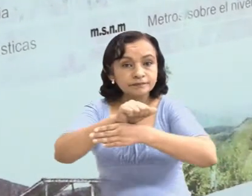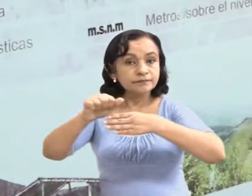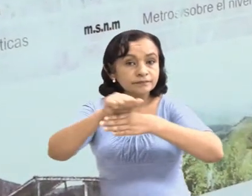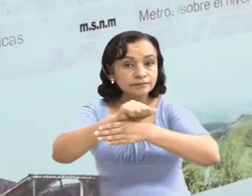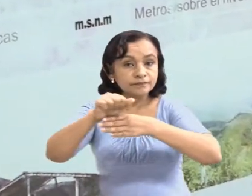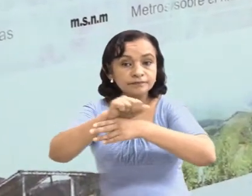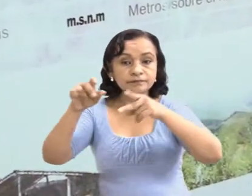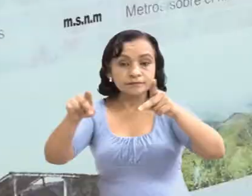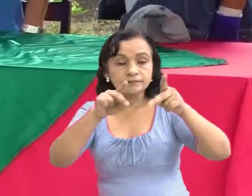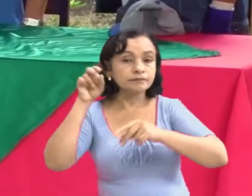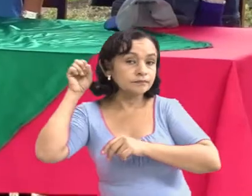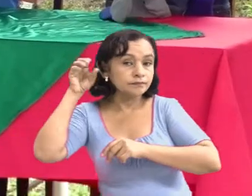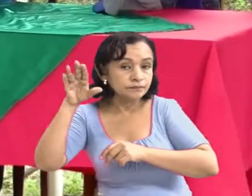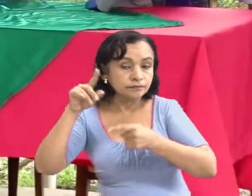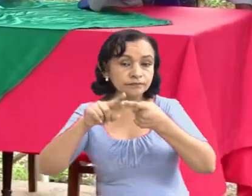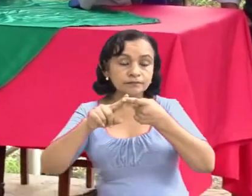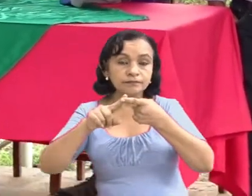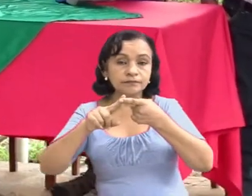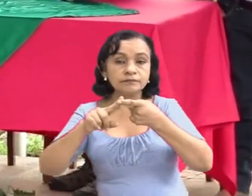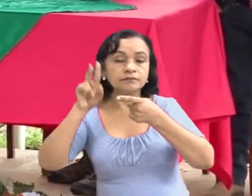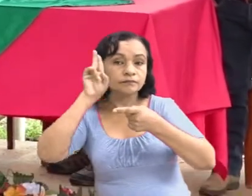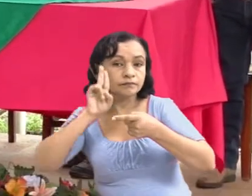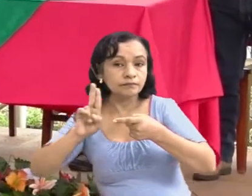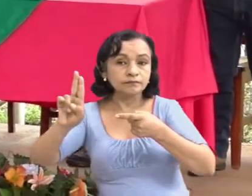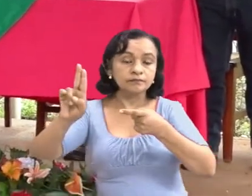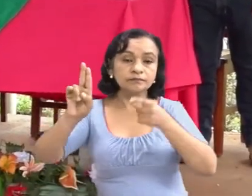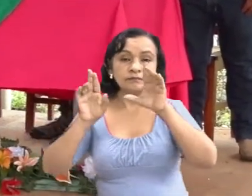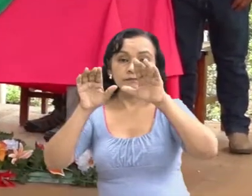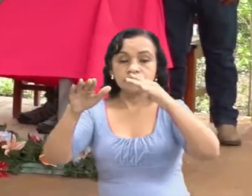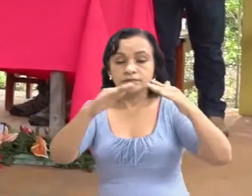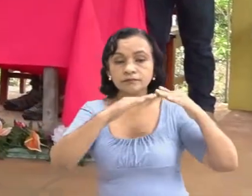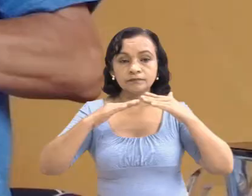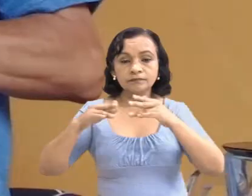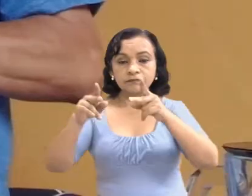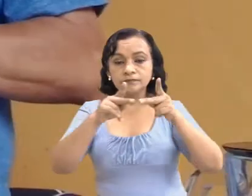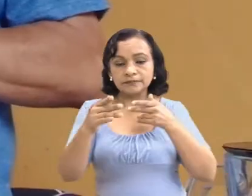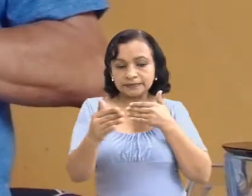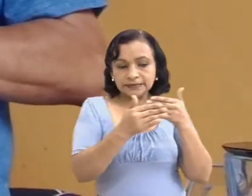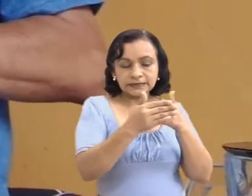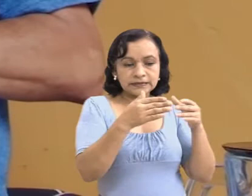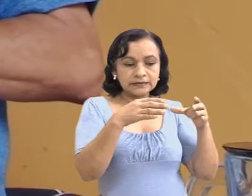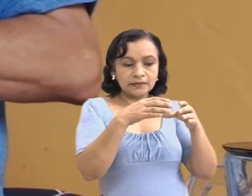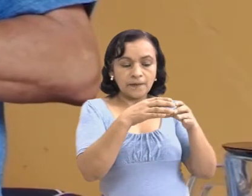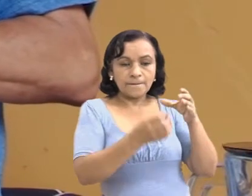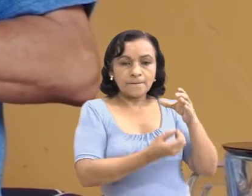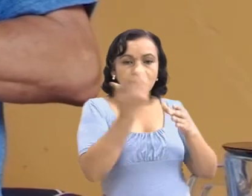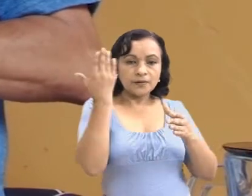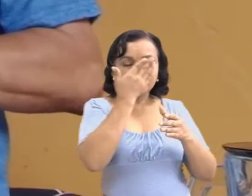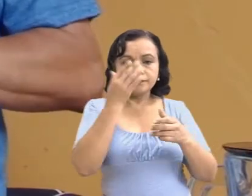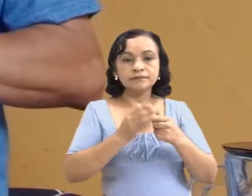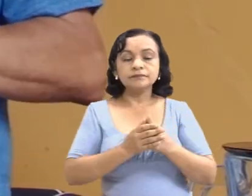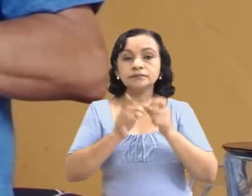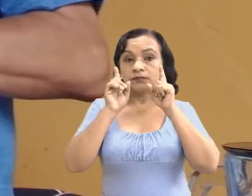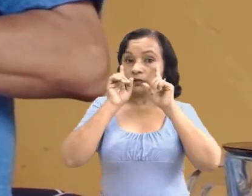turísticos, administradores del riesgo de la UNAL León y comunitarios cercanos al volcán Cerro Negro. La prevención,